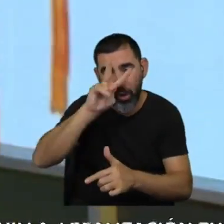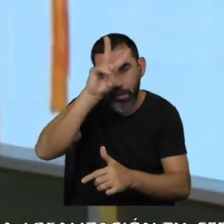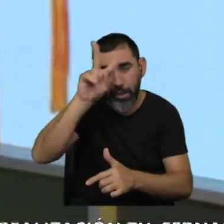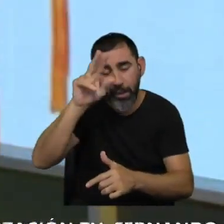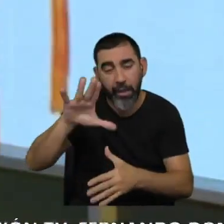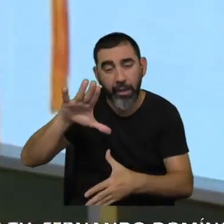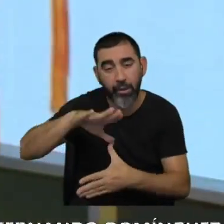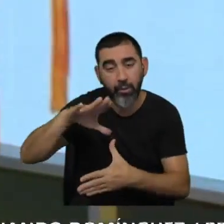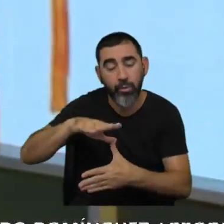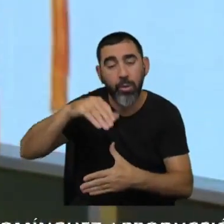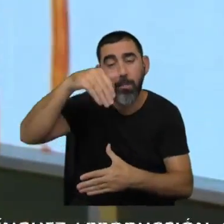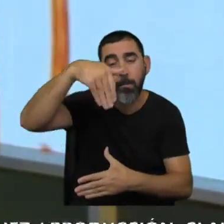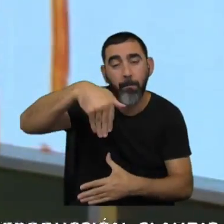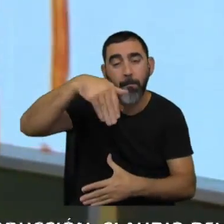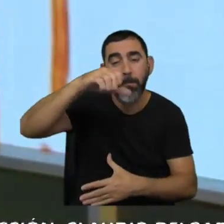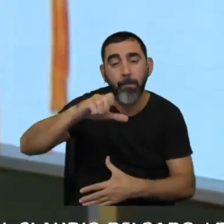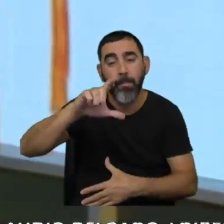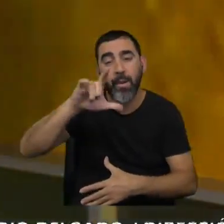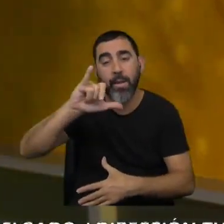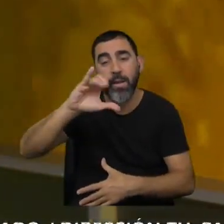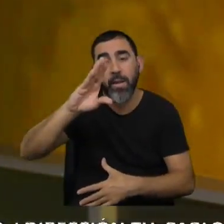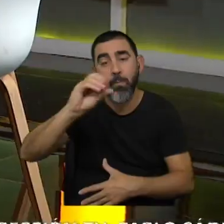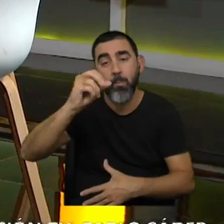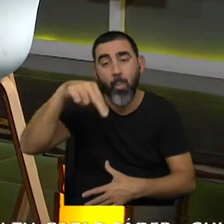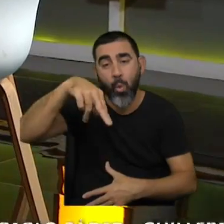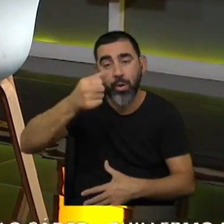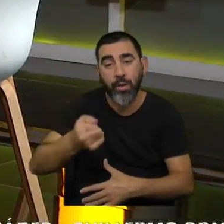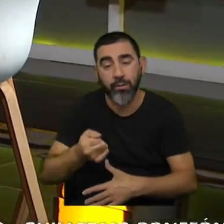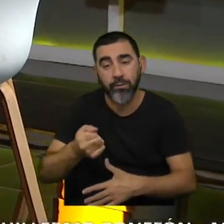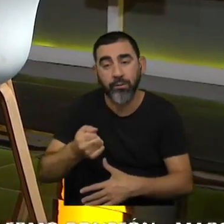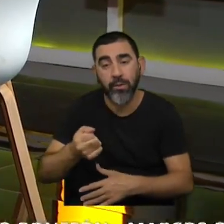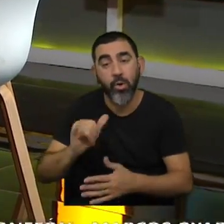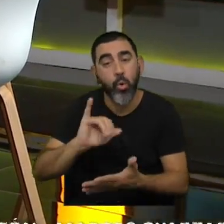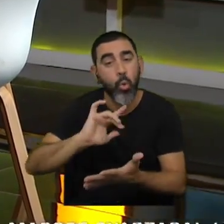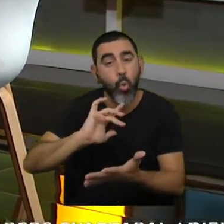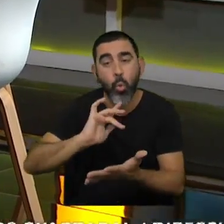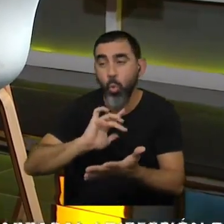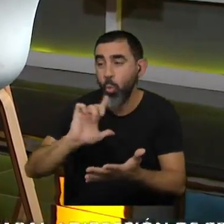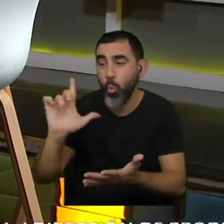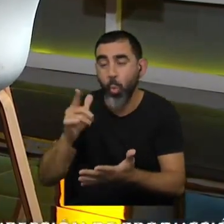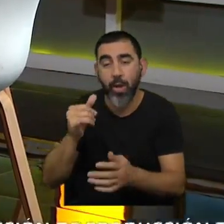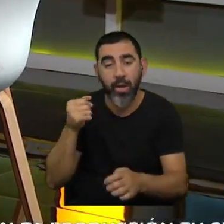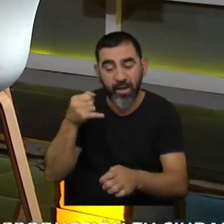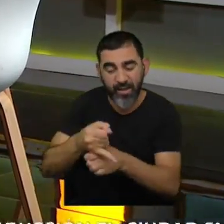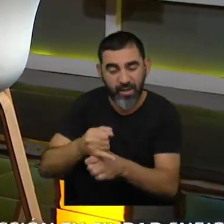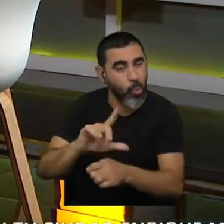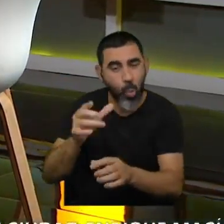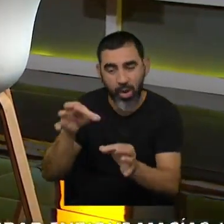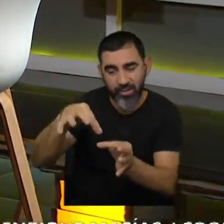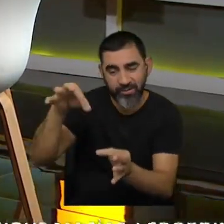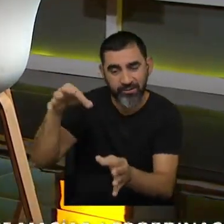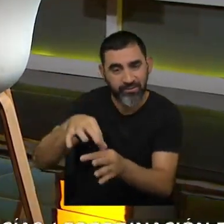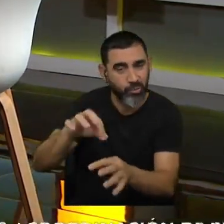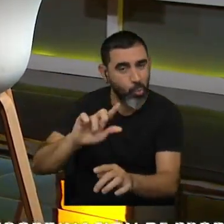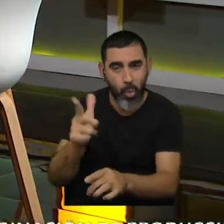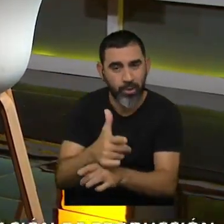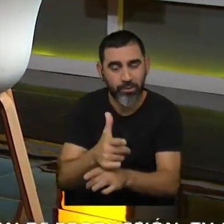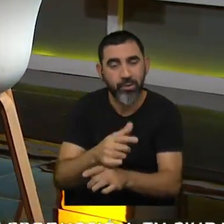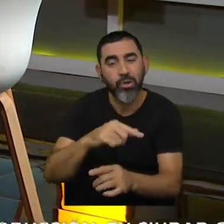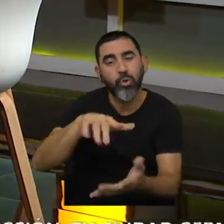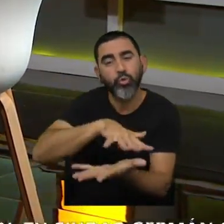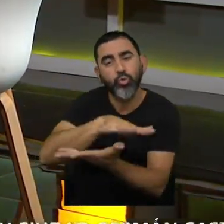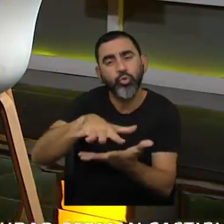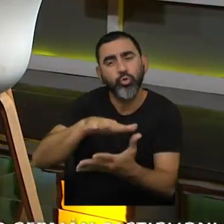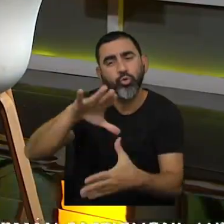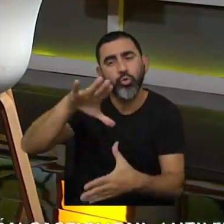¿Las meliponis? Meliponas, sí. Son abejas nativas sin aguijón. Bien. ¿Son básicamente de qué zona de continente? Son